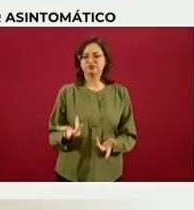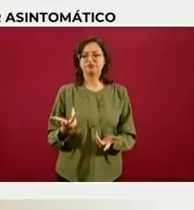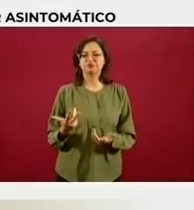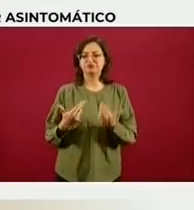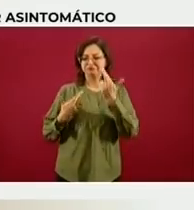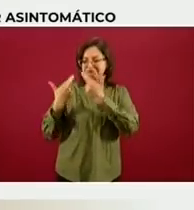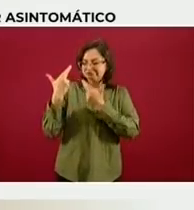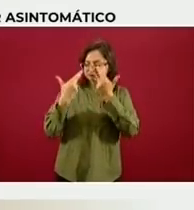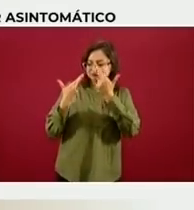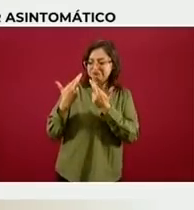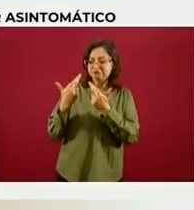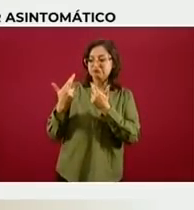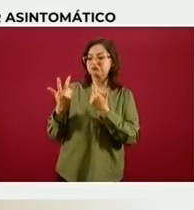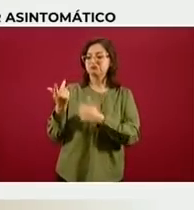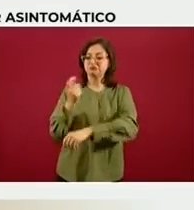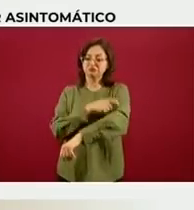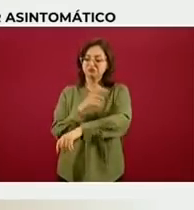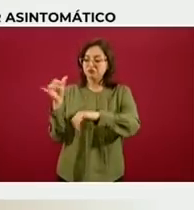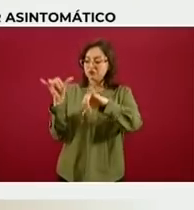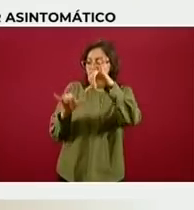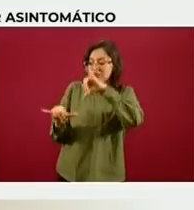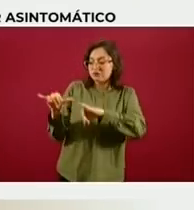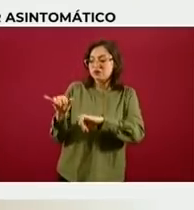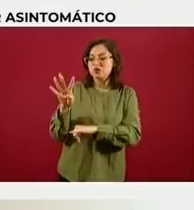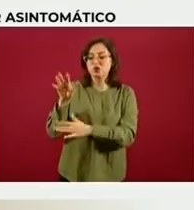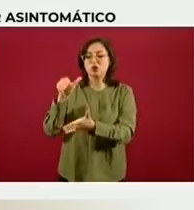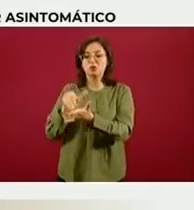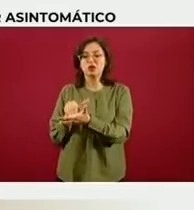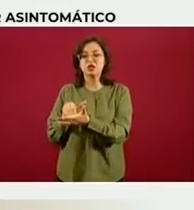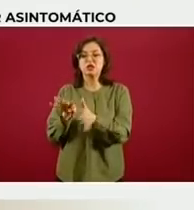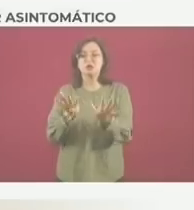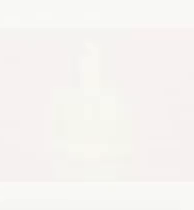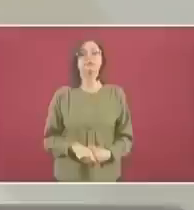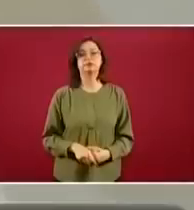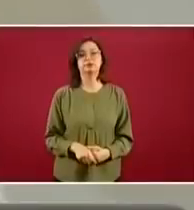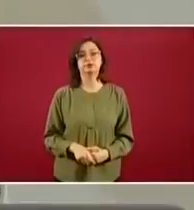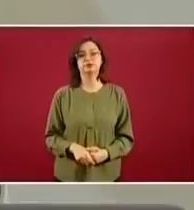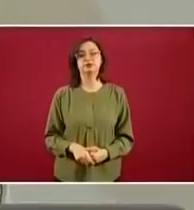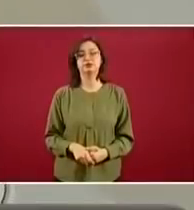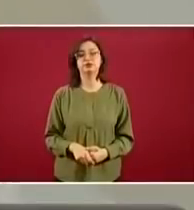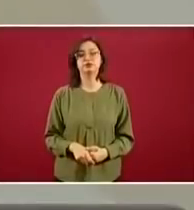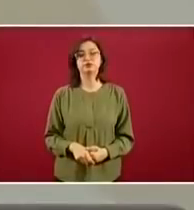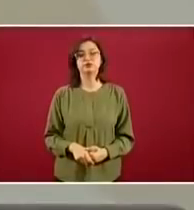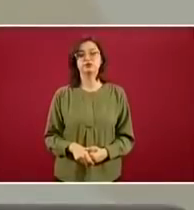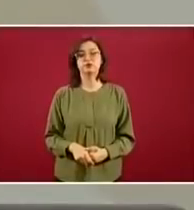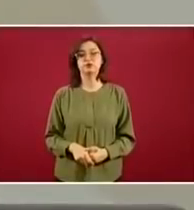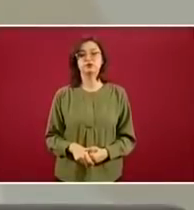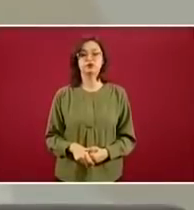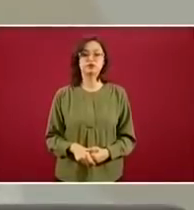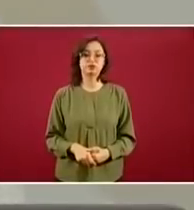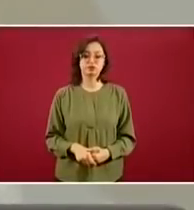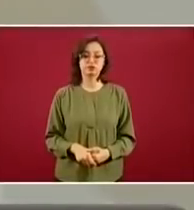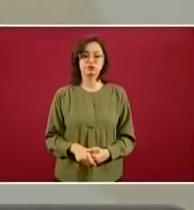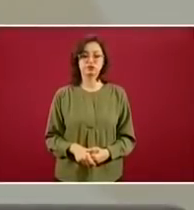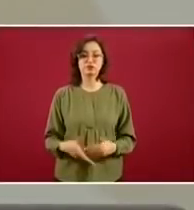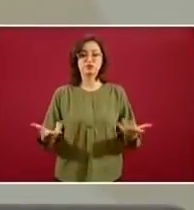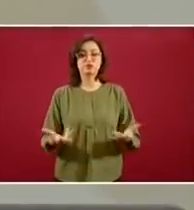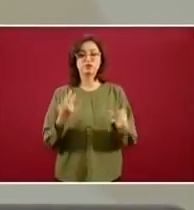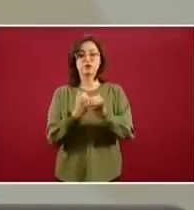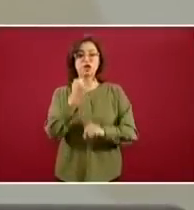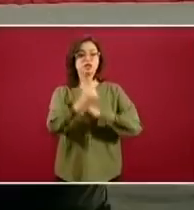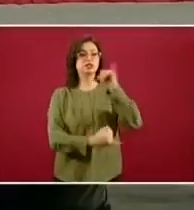dado como negativos a COVID un total de 4,955. Ricardo Cortés Alcalá, director de Promoción de la